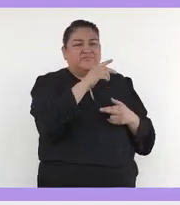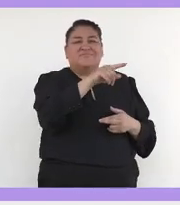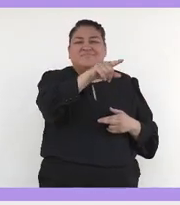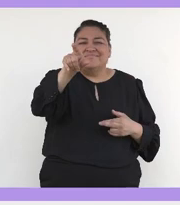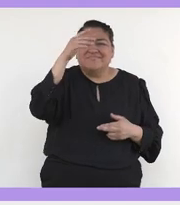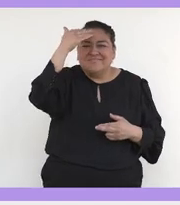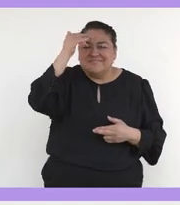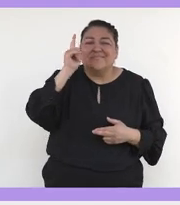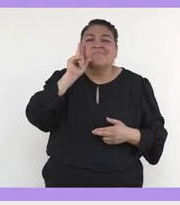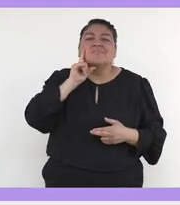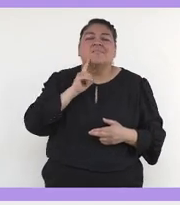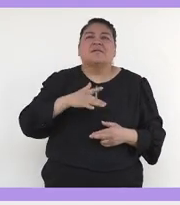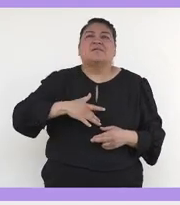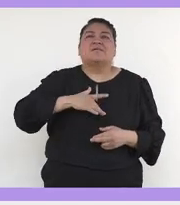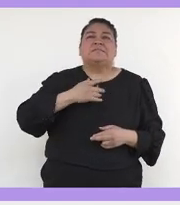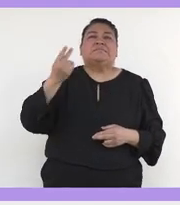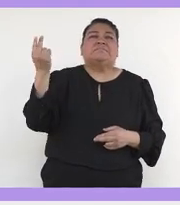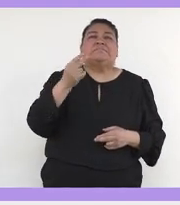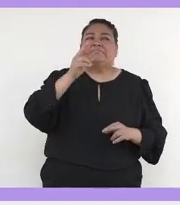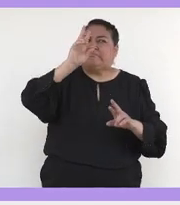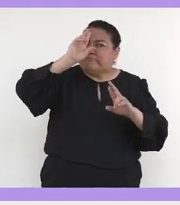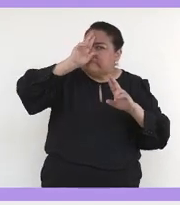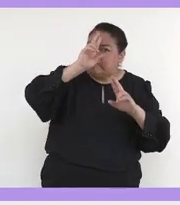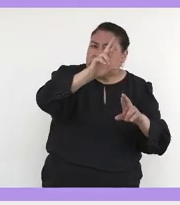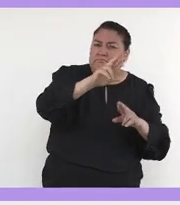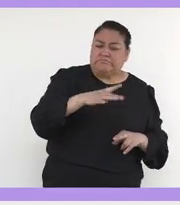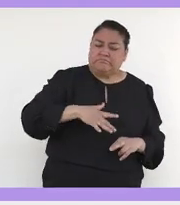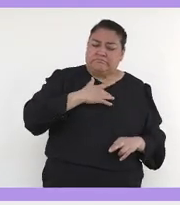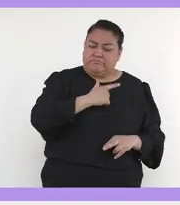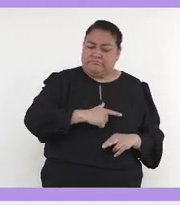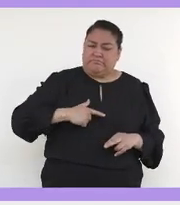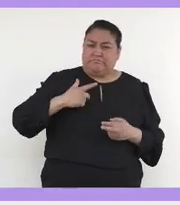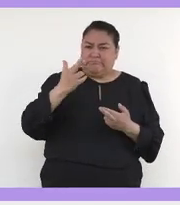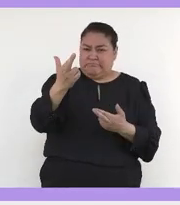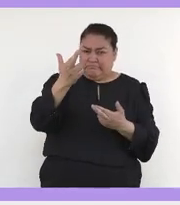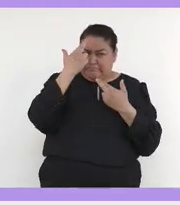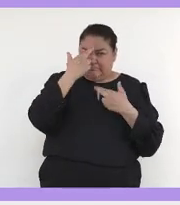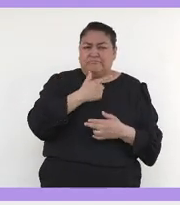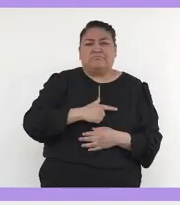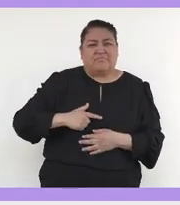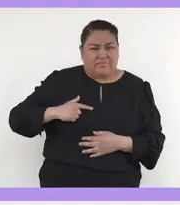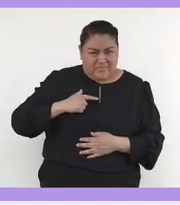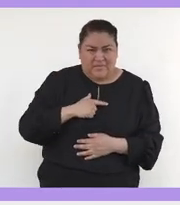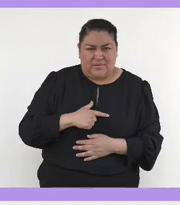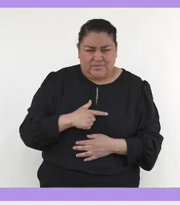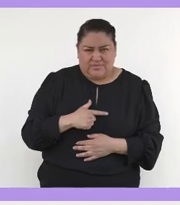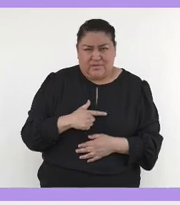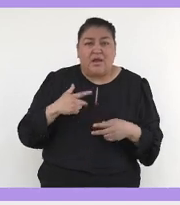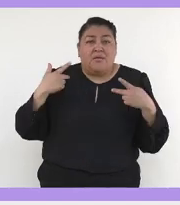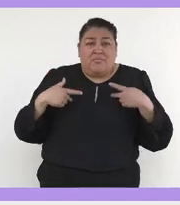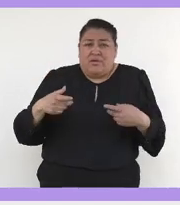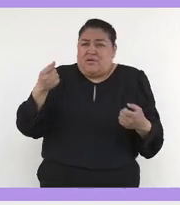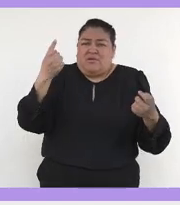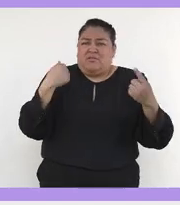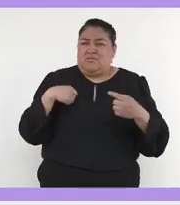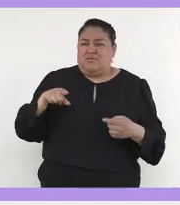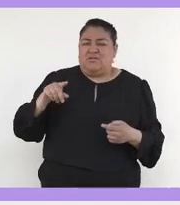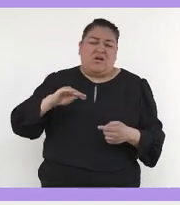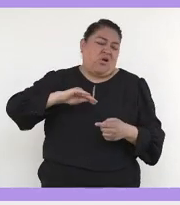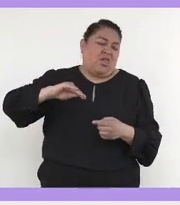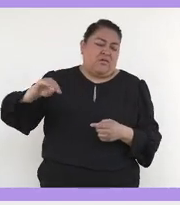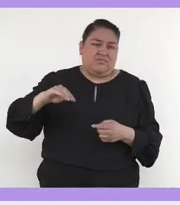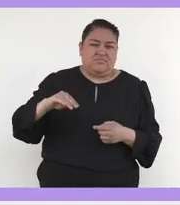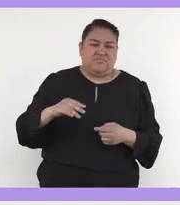estamos aquí y algunos hombres también no los quiero no los quiero discriminar en este caso a veces hay gente que no nos respeta y